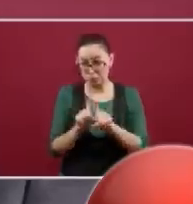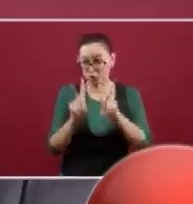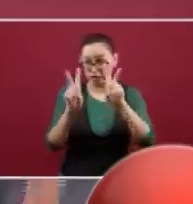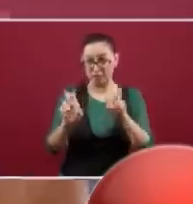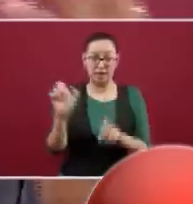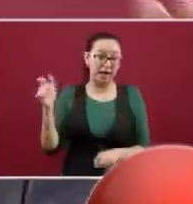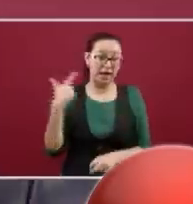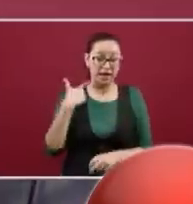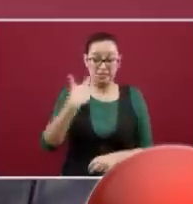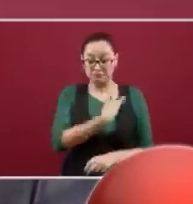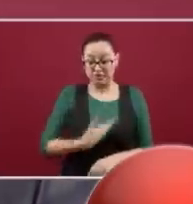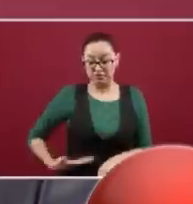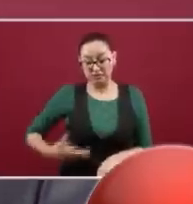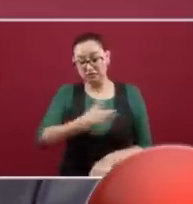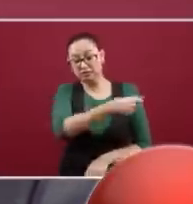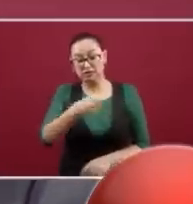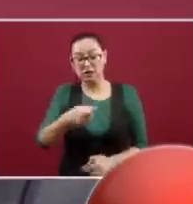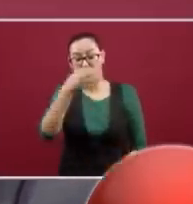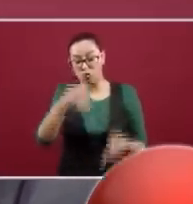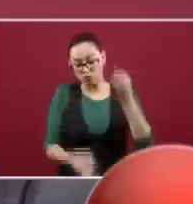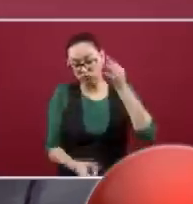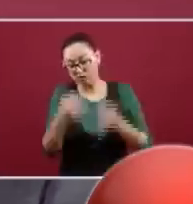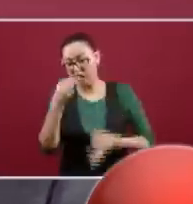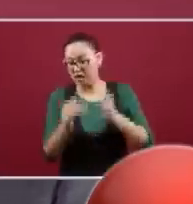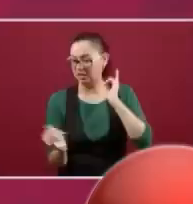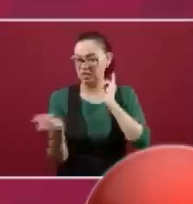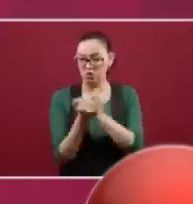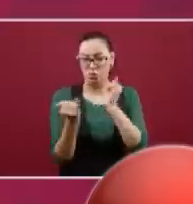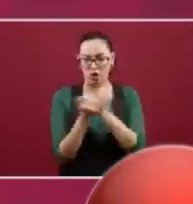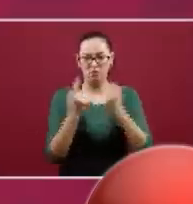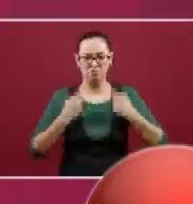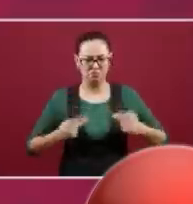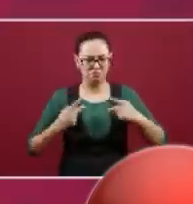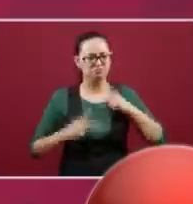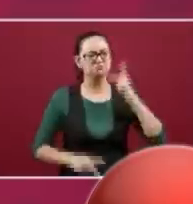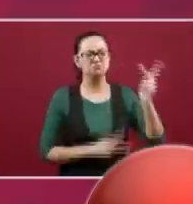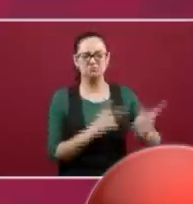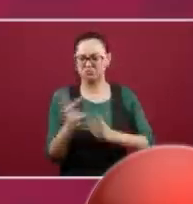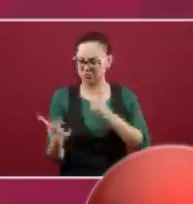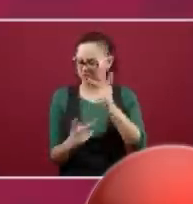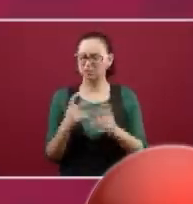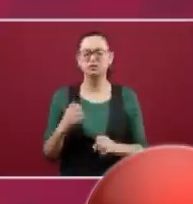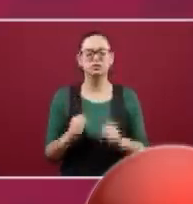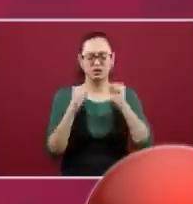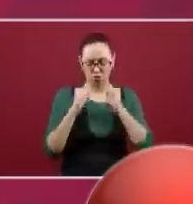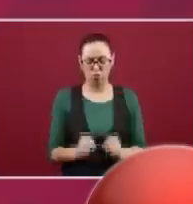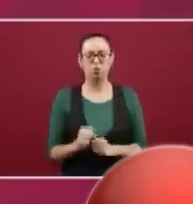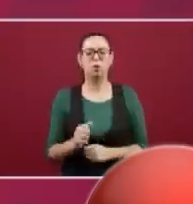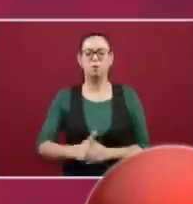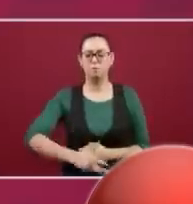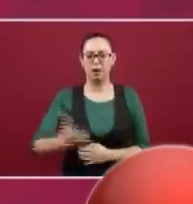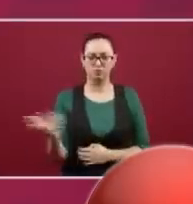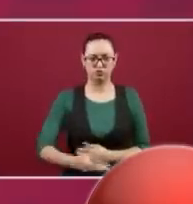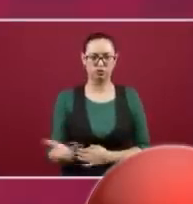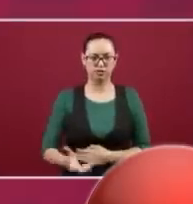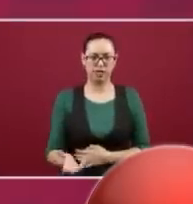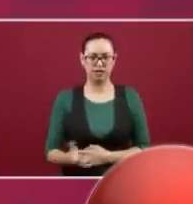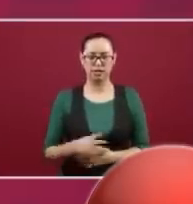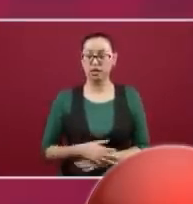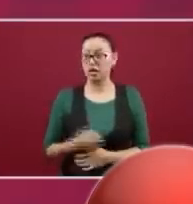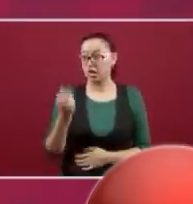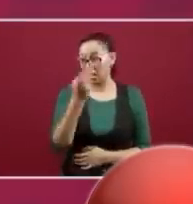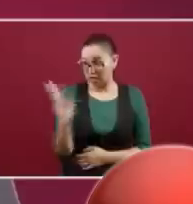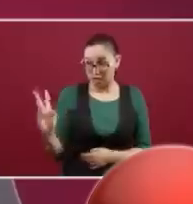y una consulta ciudadana la vamos a hacer si la gente